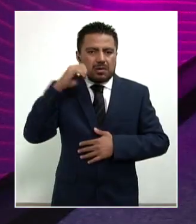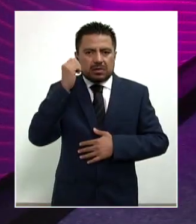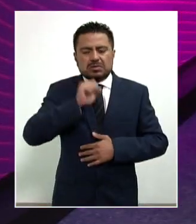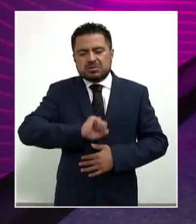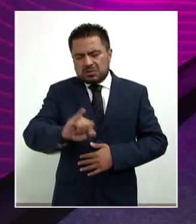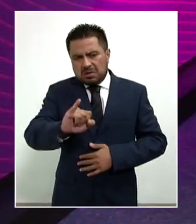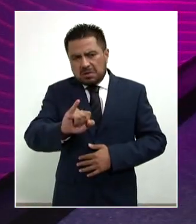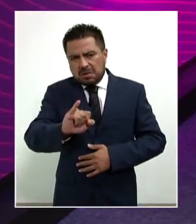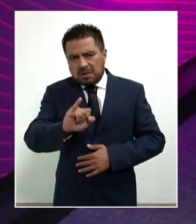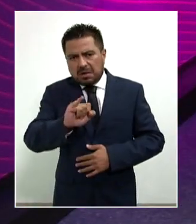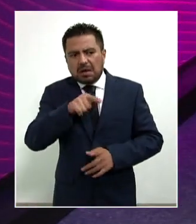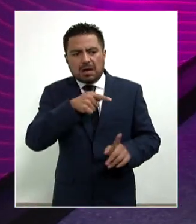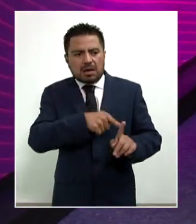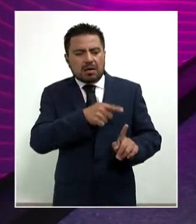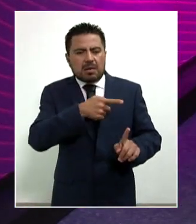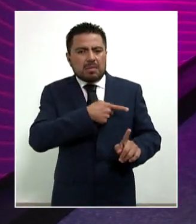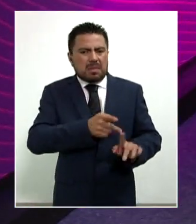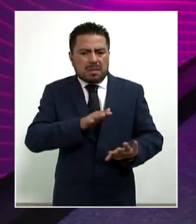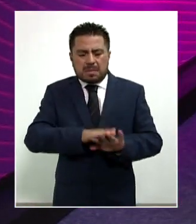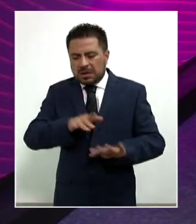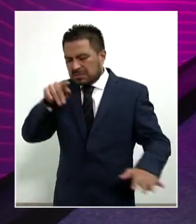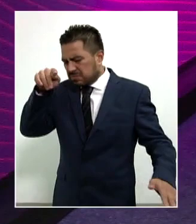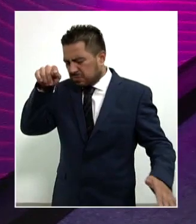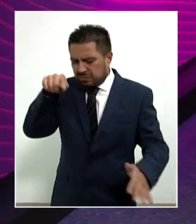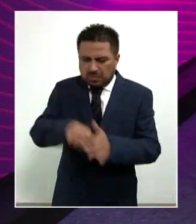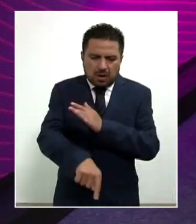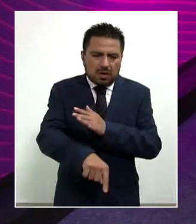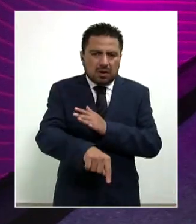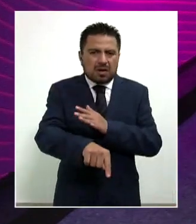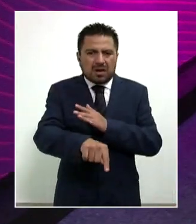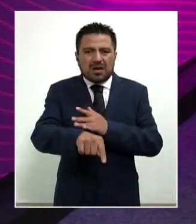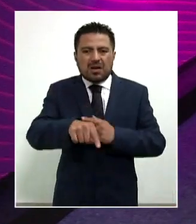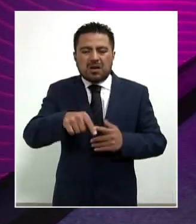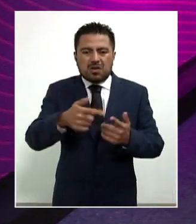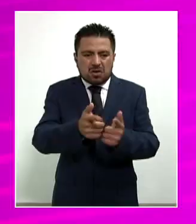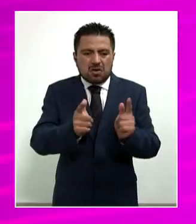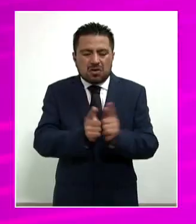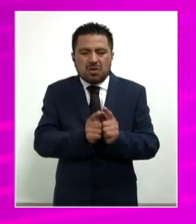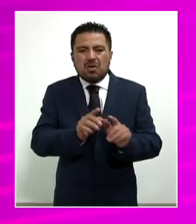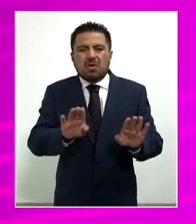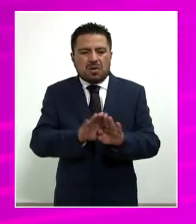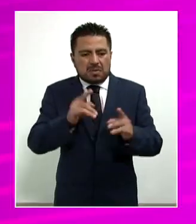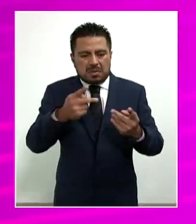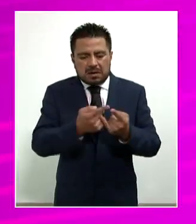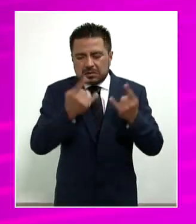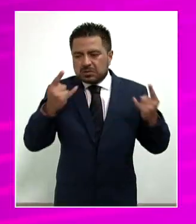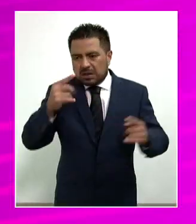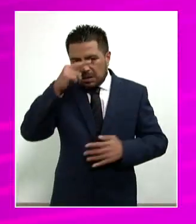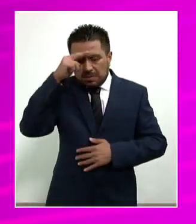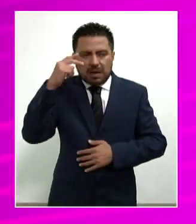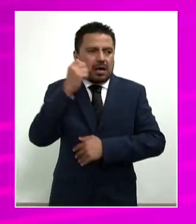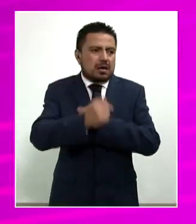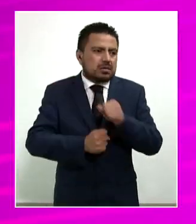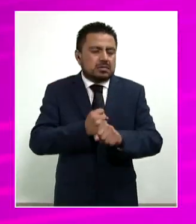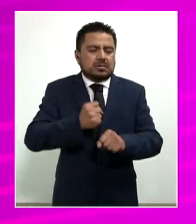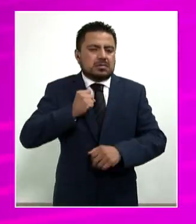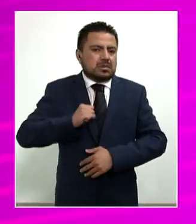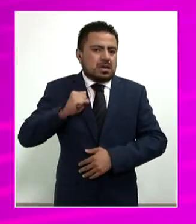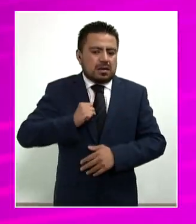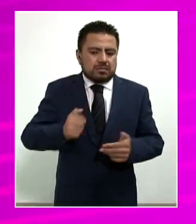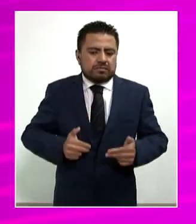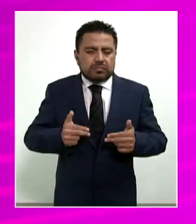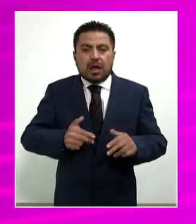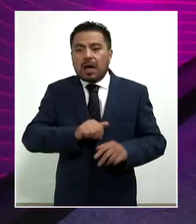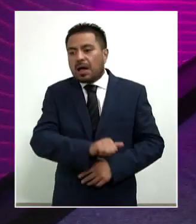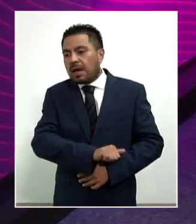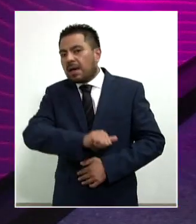supuesto. Esa es la pobreza profunda, estructural, endémica, crónica de México que tiene décadas, siglos. Pero